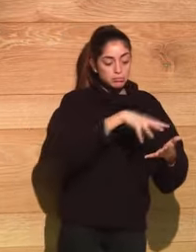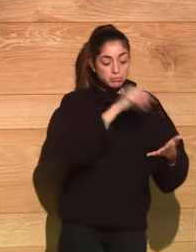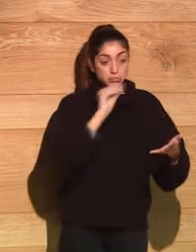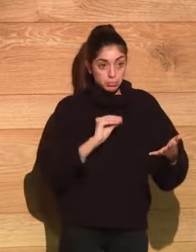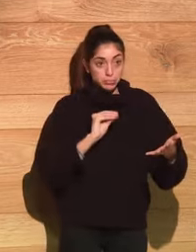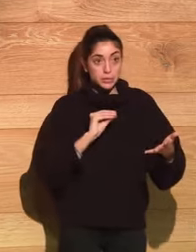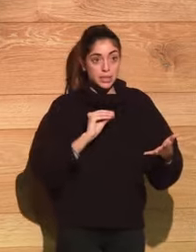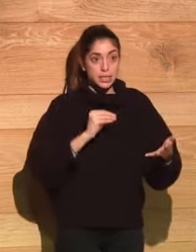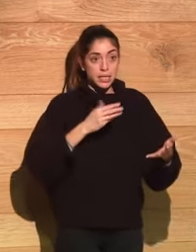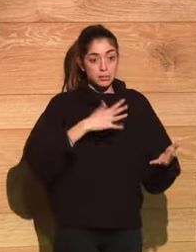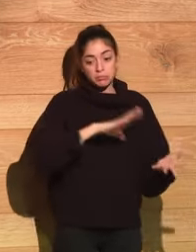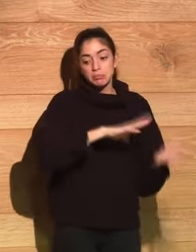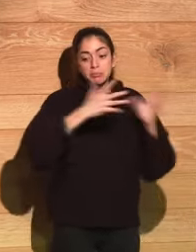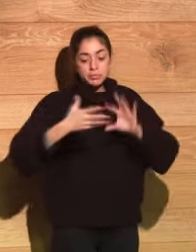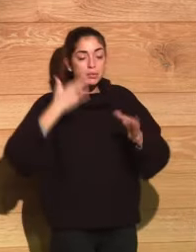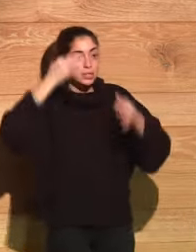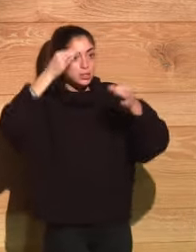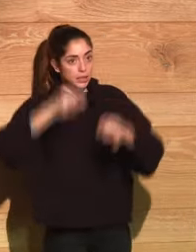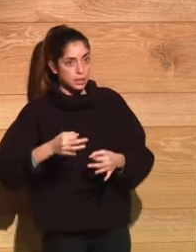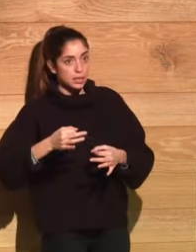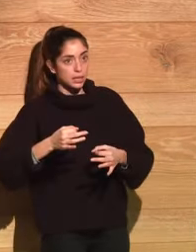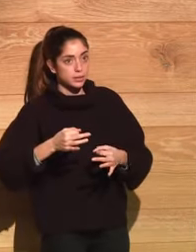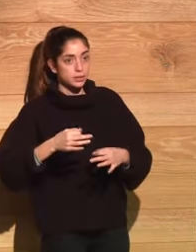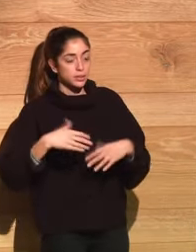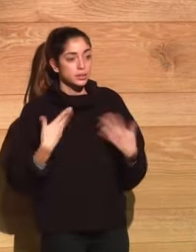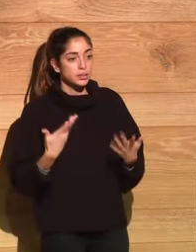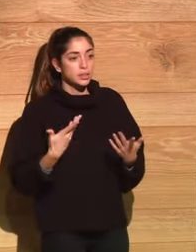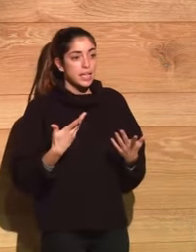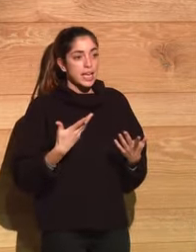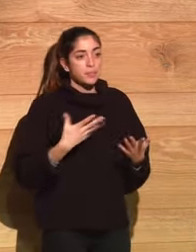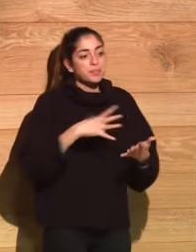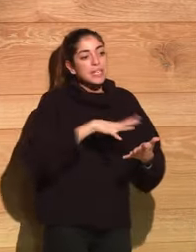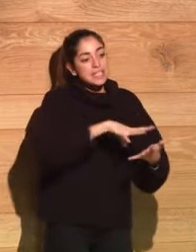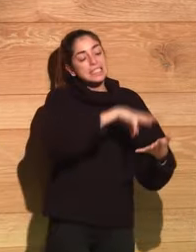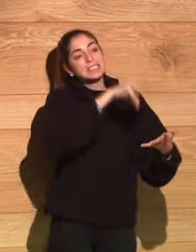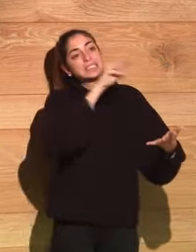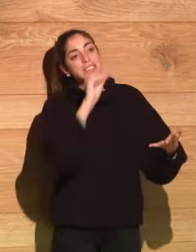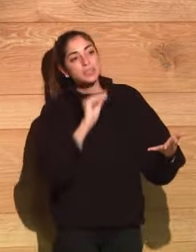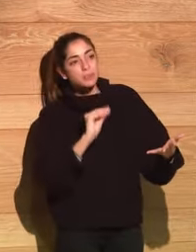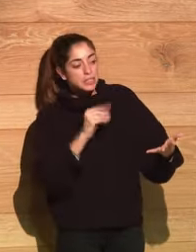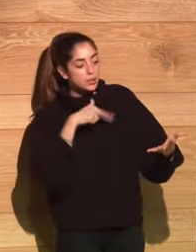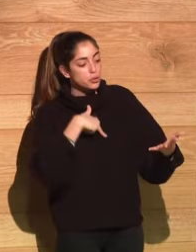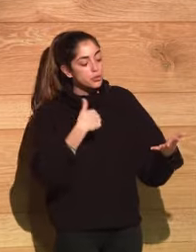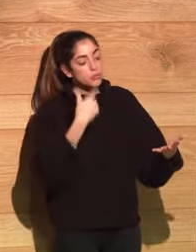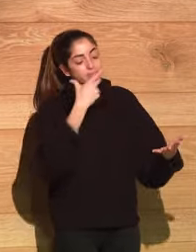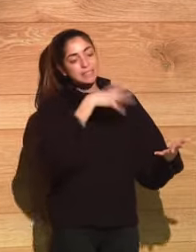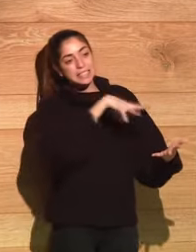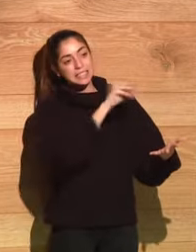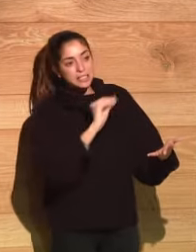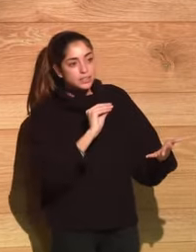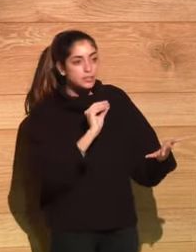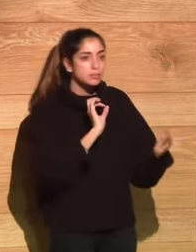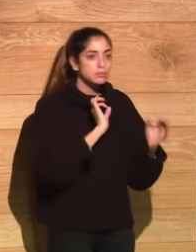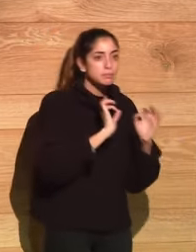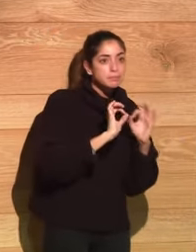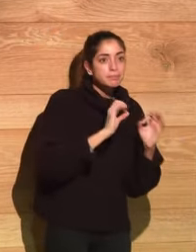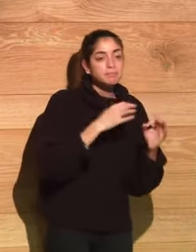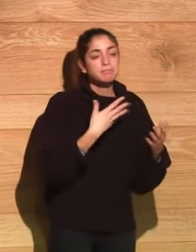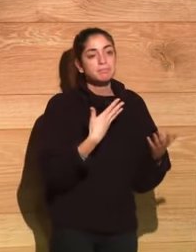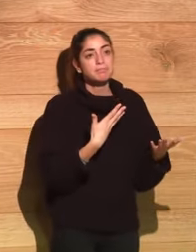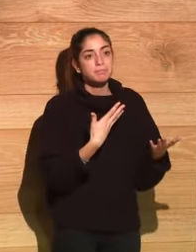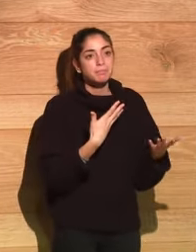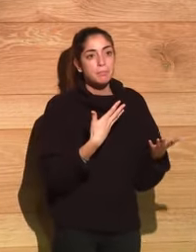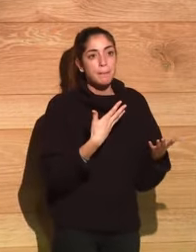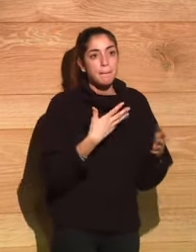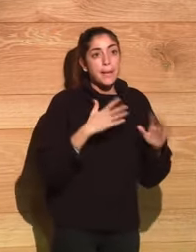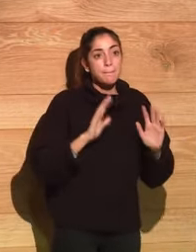No queríamos interpretaciones académicas al uso, no. No queríamos, de nuevo, pues esas cosas sobrias y solemnes que nos dicen que los textos